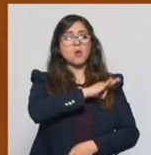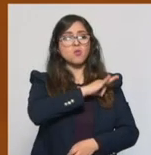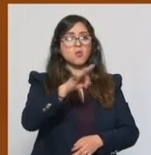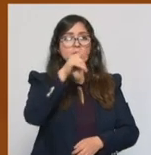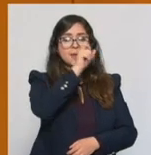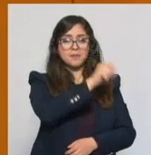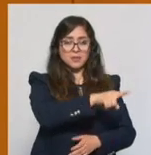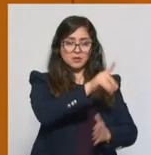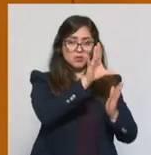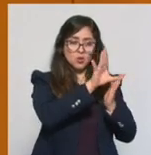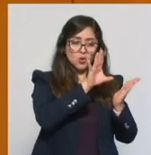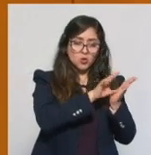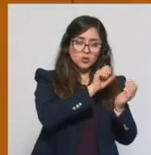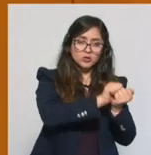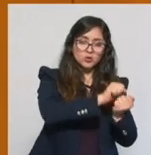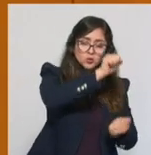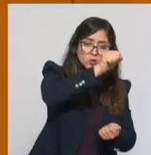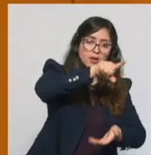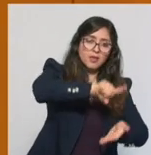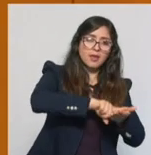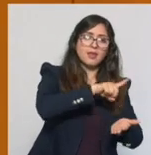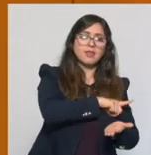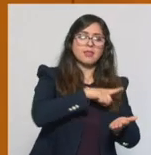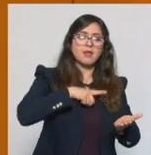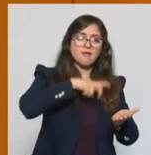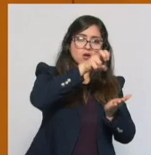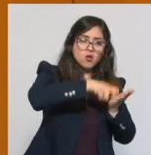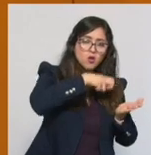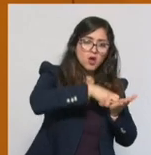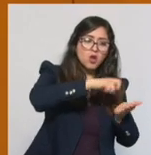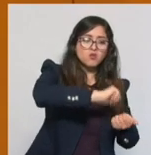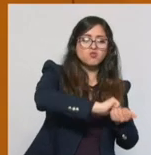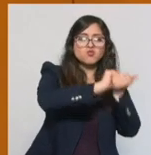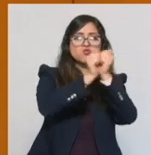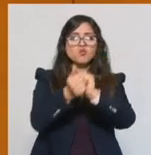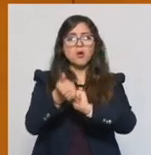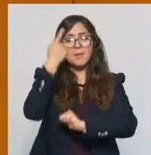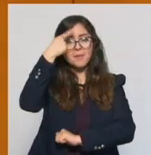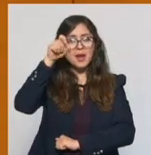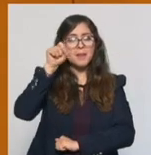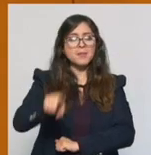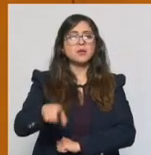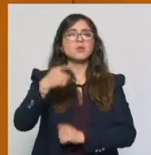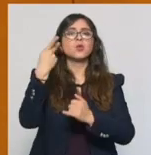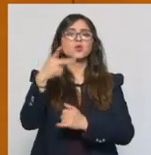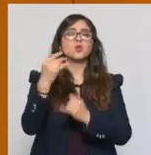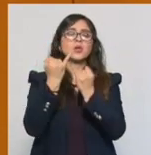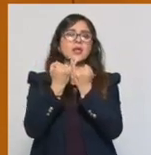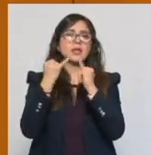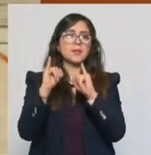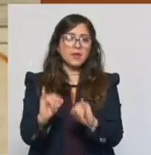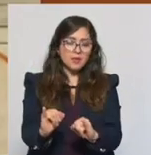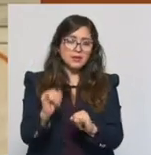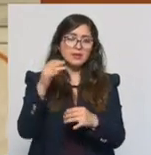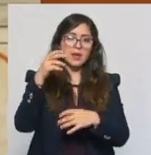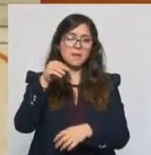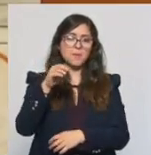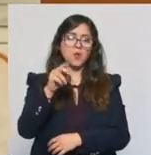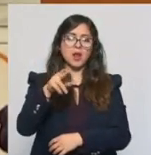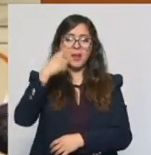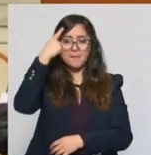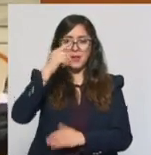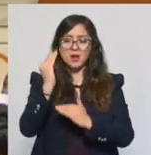desde la propia Constitución se diera una señal de aliento a la independencia moral y jurídica de nuestro máximo